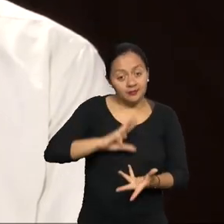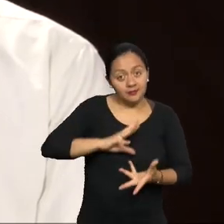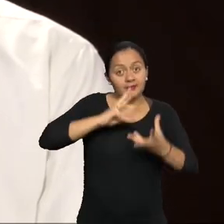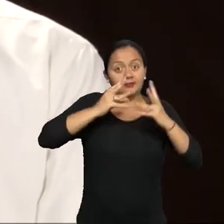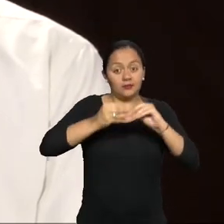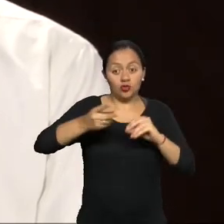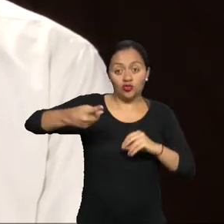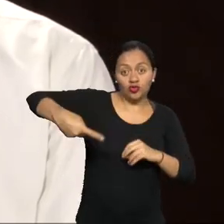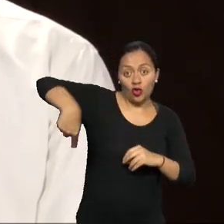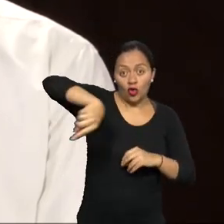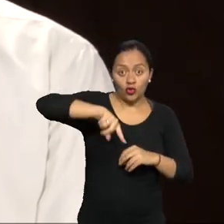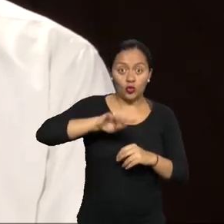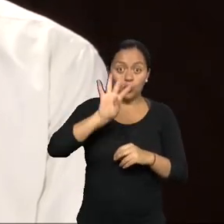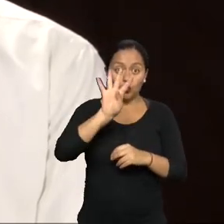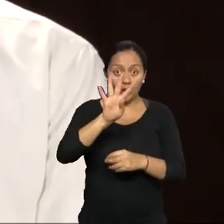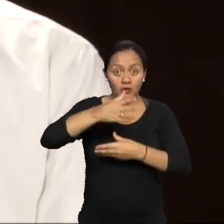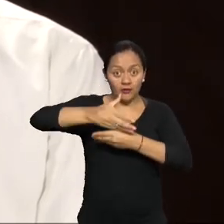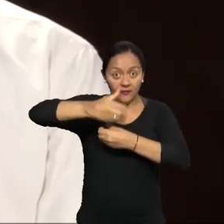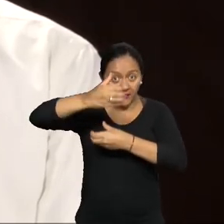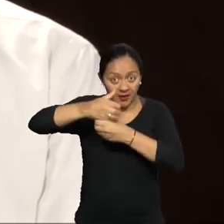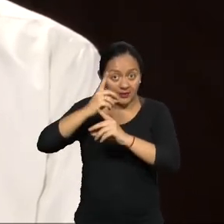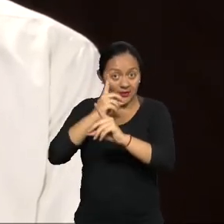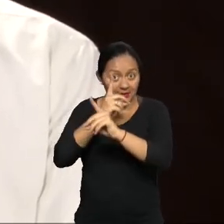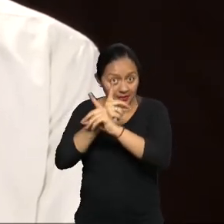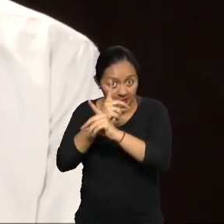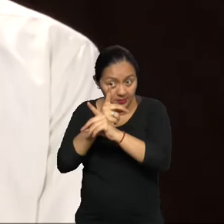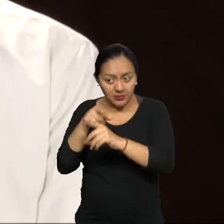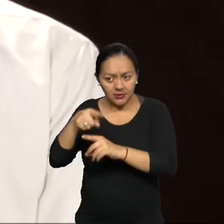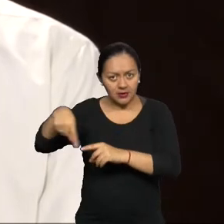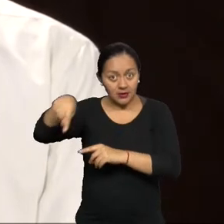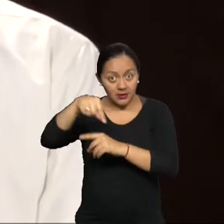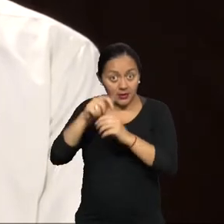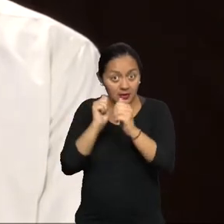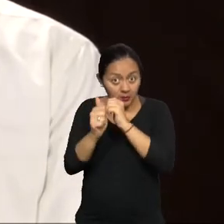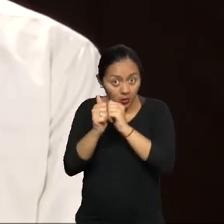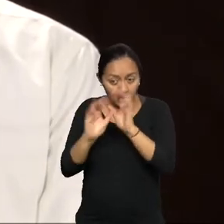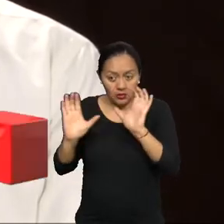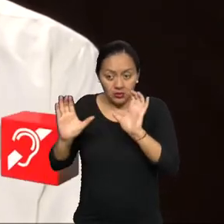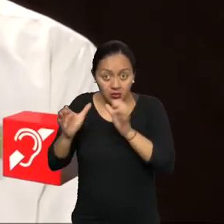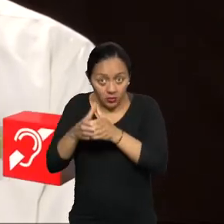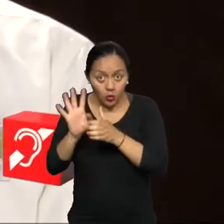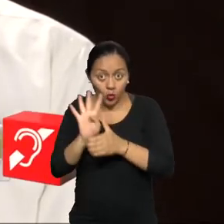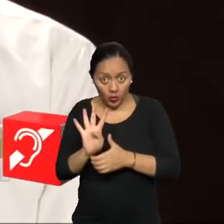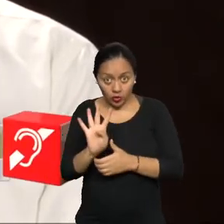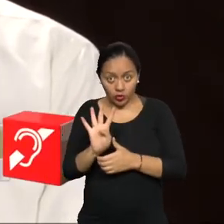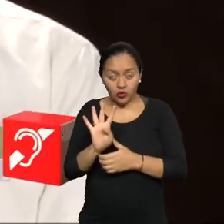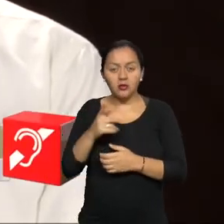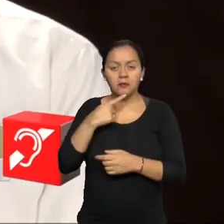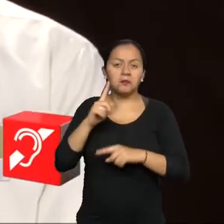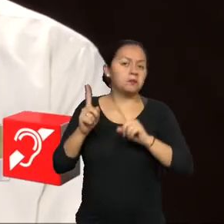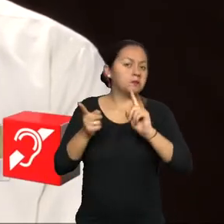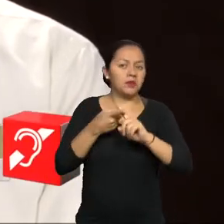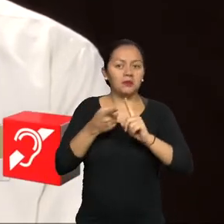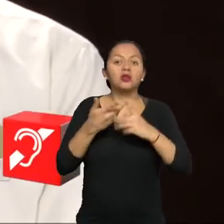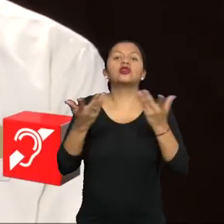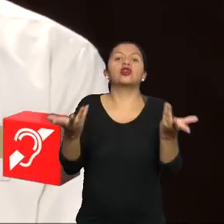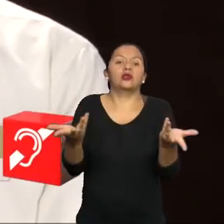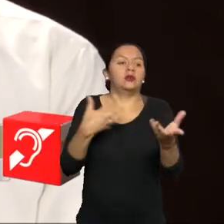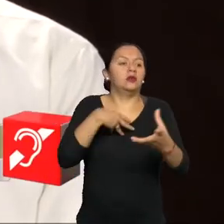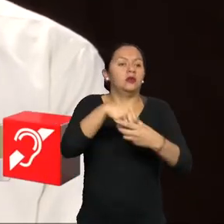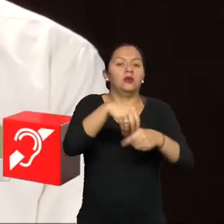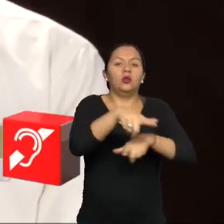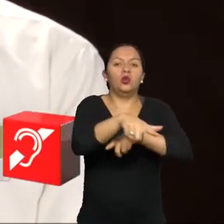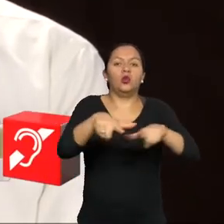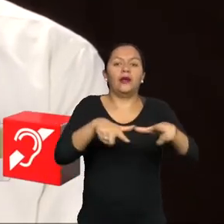federaciones ecuatorianas por discapacidad del deporte, es primerito la infraestructura. Necesitamos